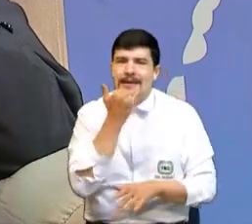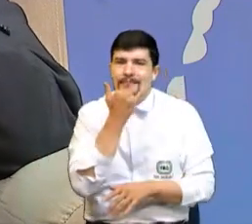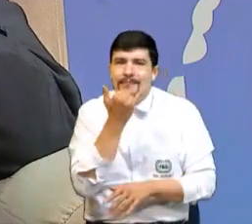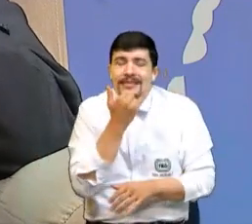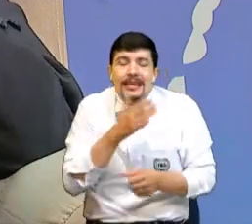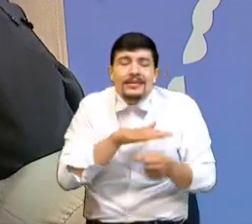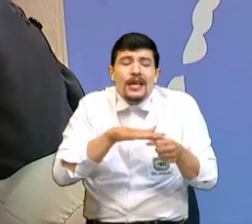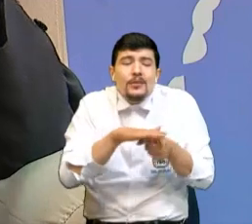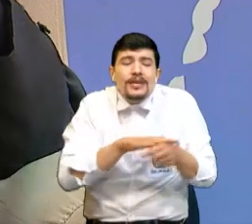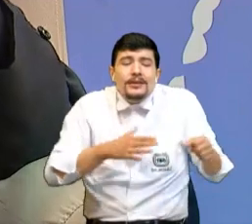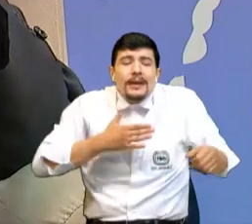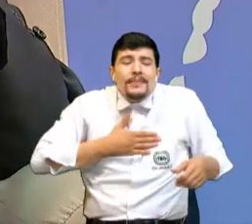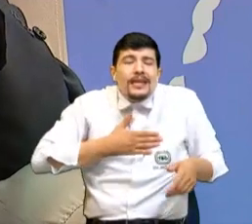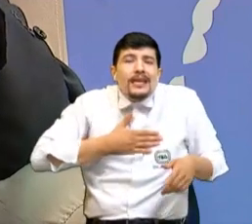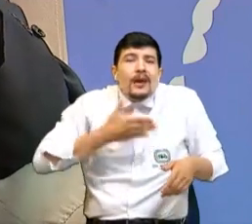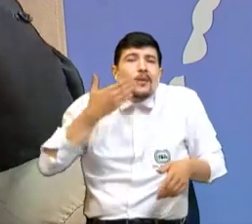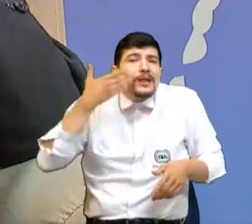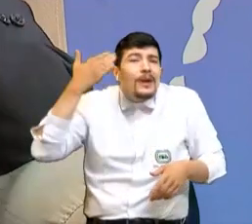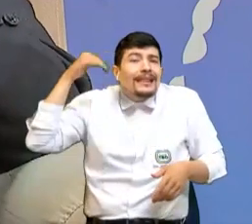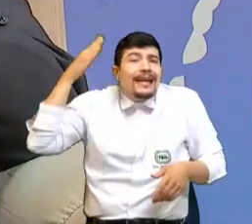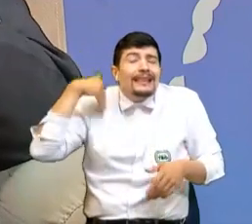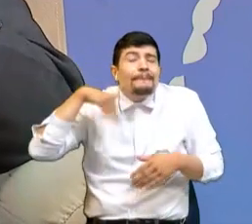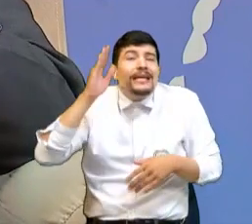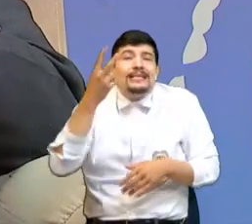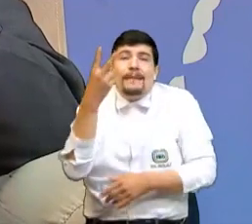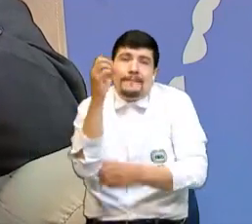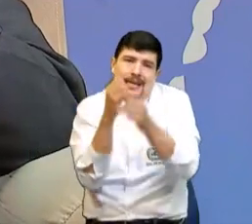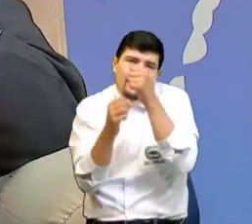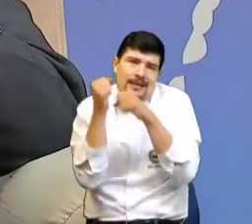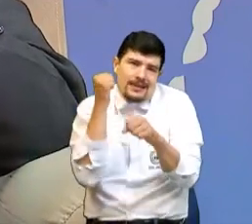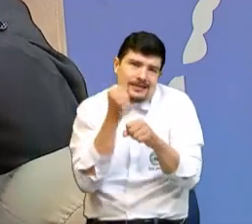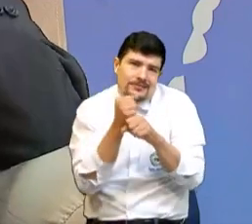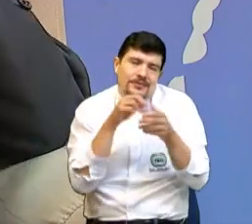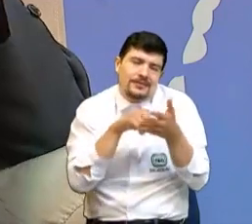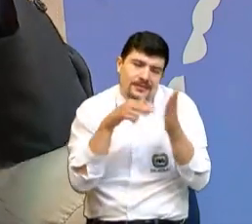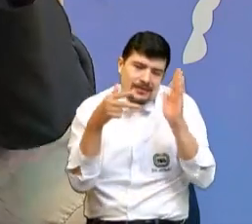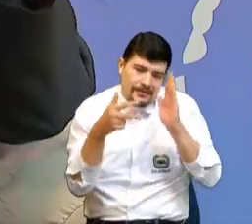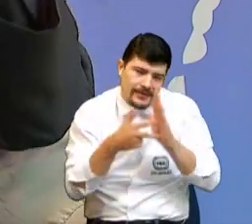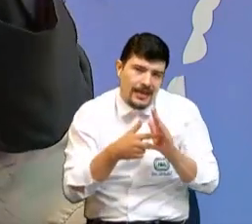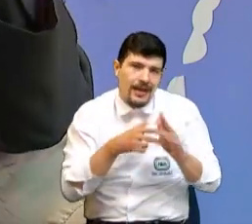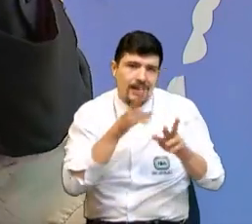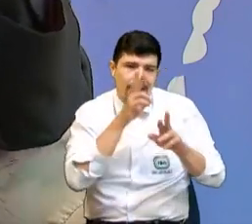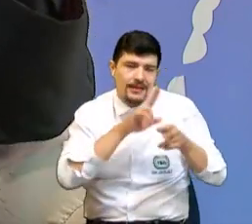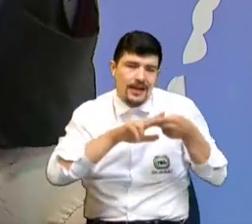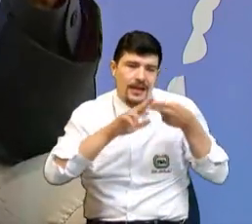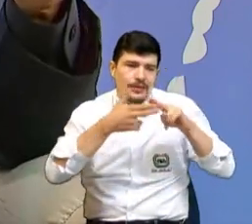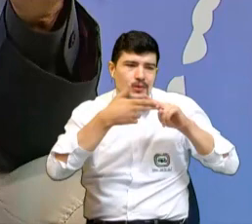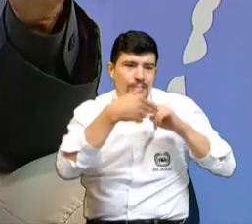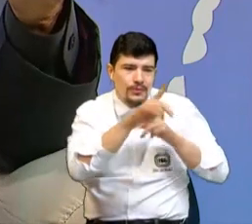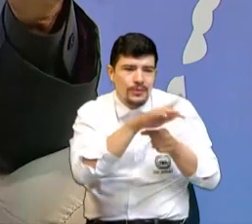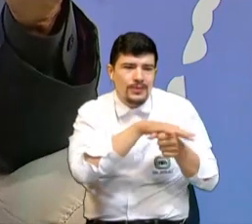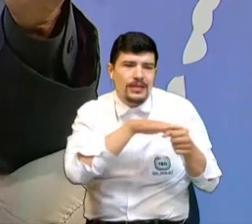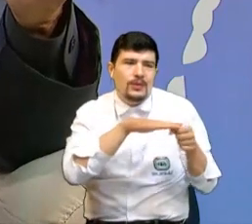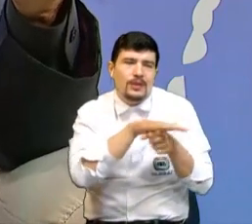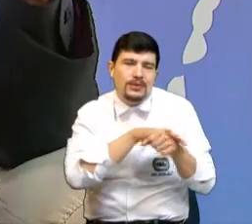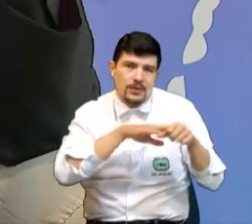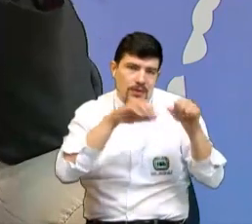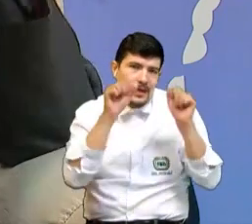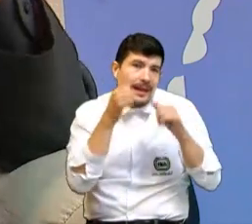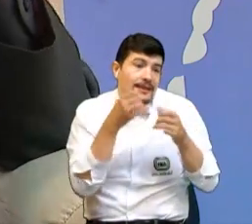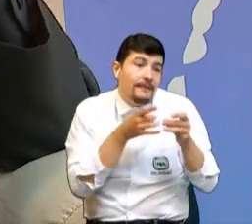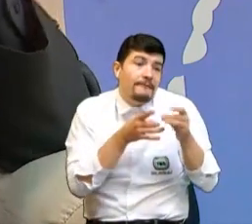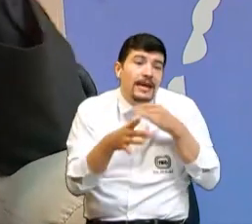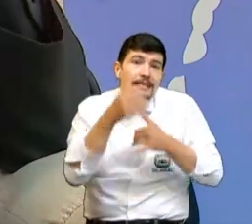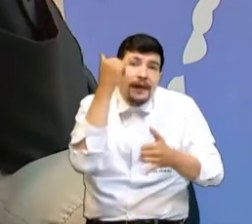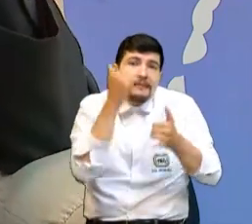a mí sucedieron hace más de 20 años. Claro. Sí, entonces implicaría que respecto a él los hechos pudiesen estar prescritos.